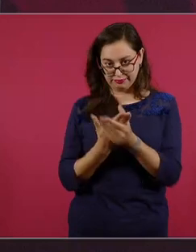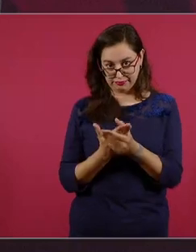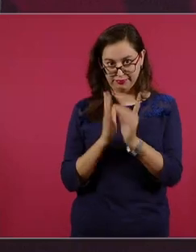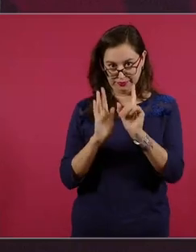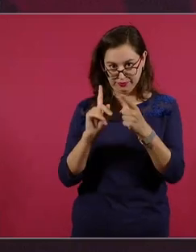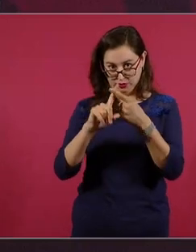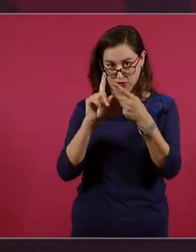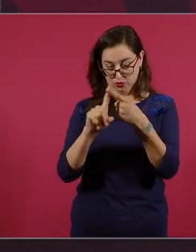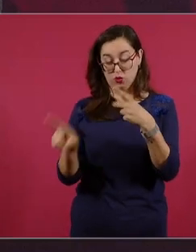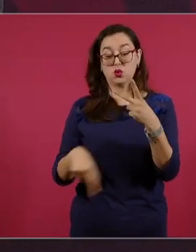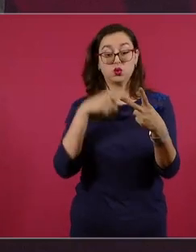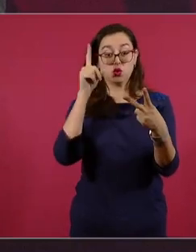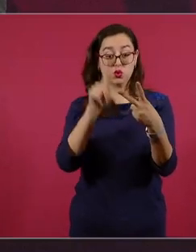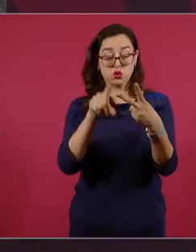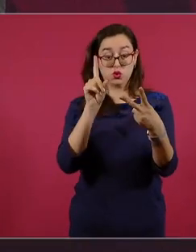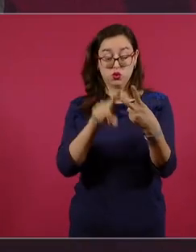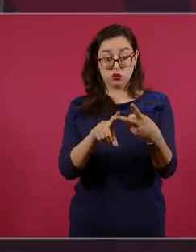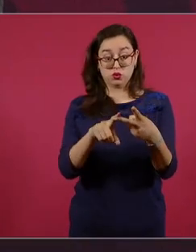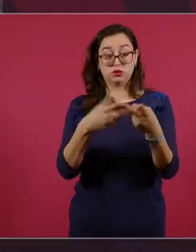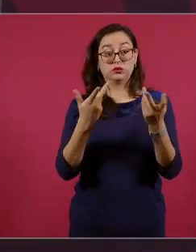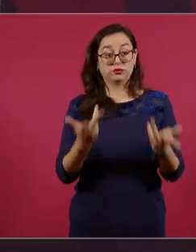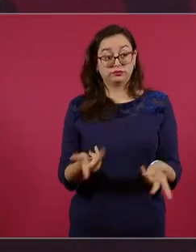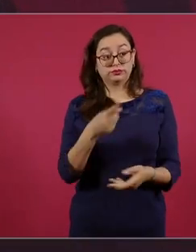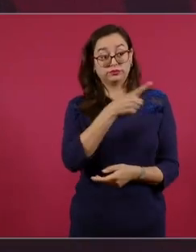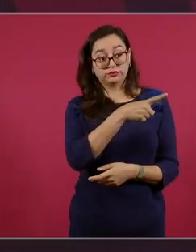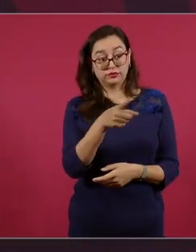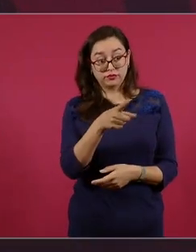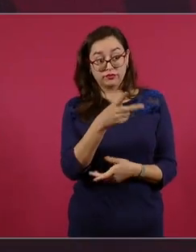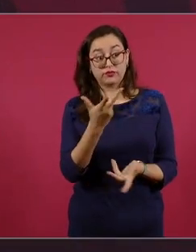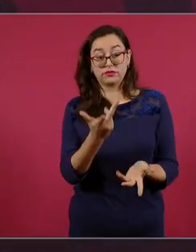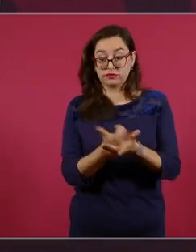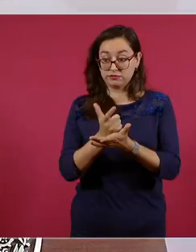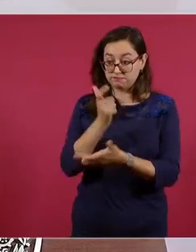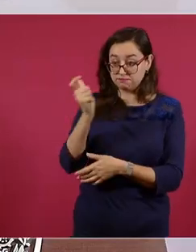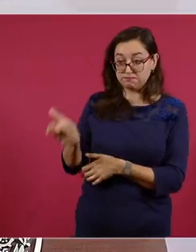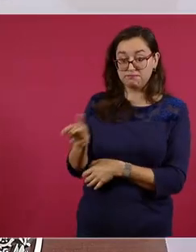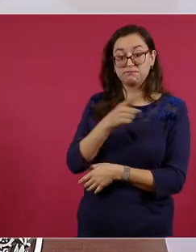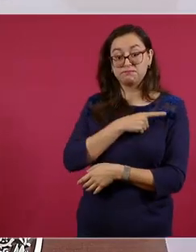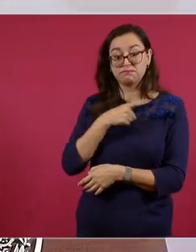luego llegar a un acuerdo con ellos,